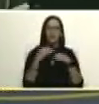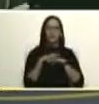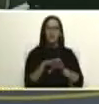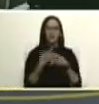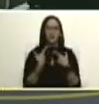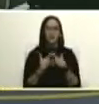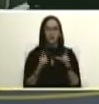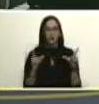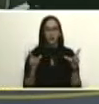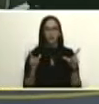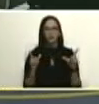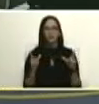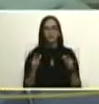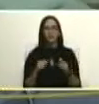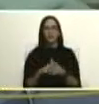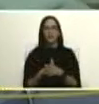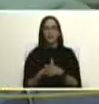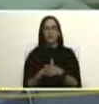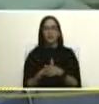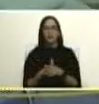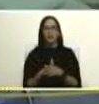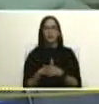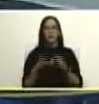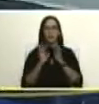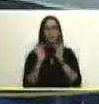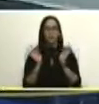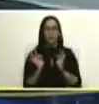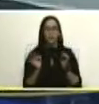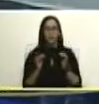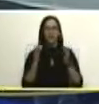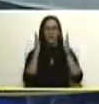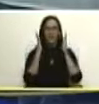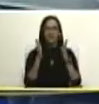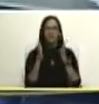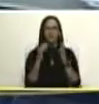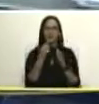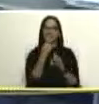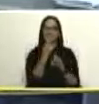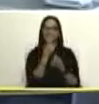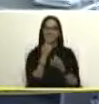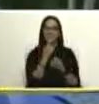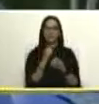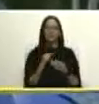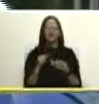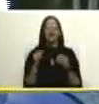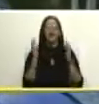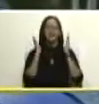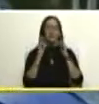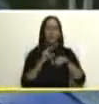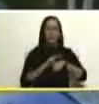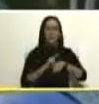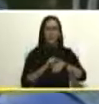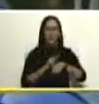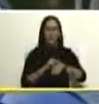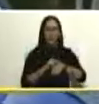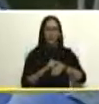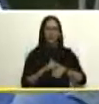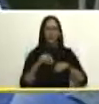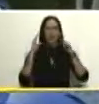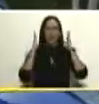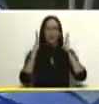liberadora, presidente. Un módulo de atención odontológica, un módulo de atención médica, un módulo de